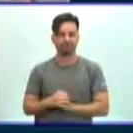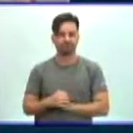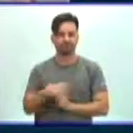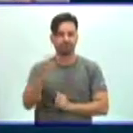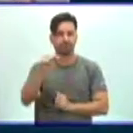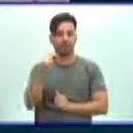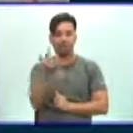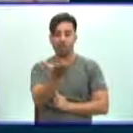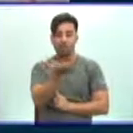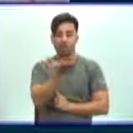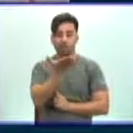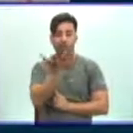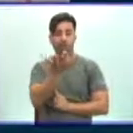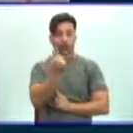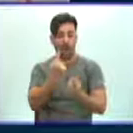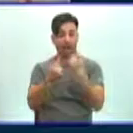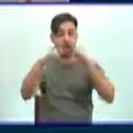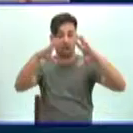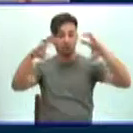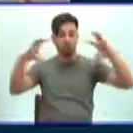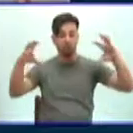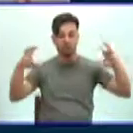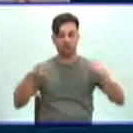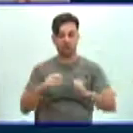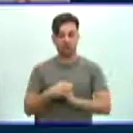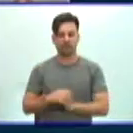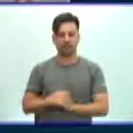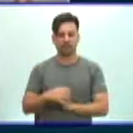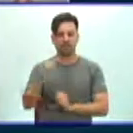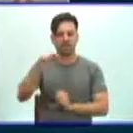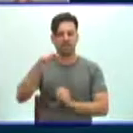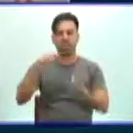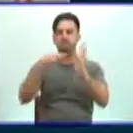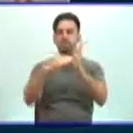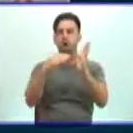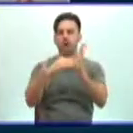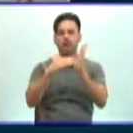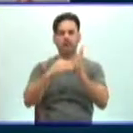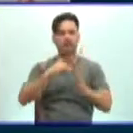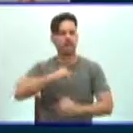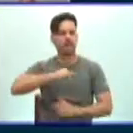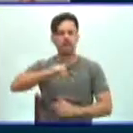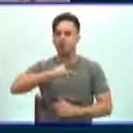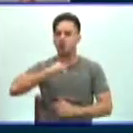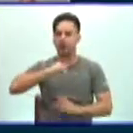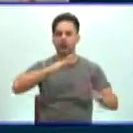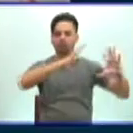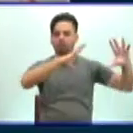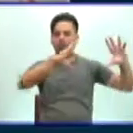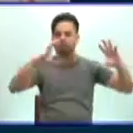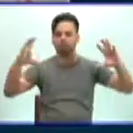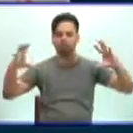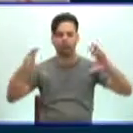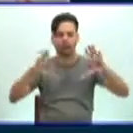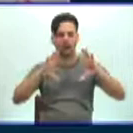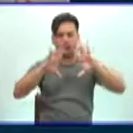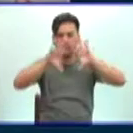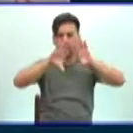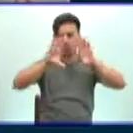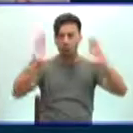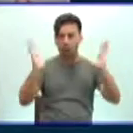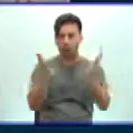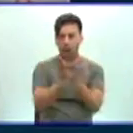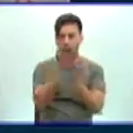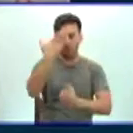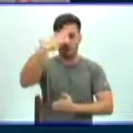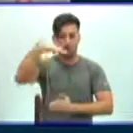con algún chubasco. Y mientras tanto, por la tarde va a seguir la situación de nublados en todo el territorio nacional, con algunos nublados fundamentalmente en